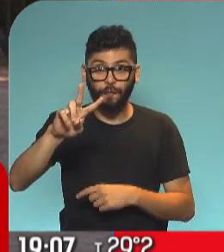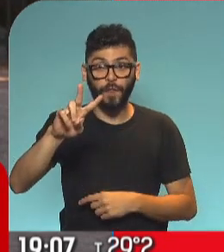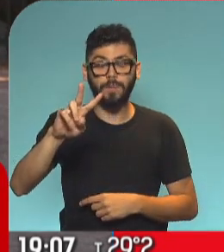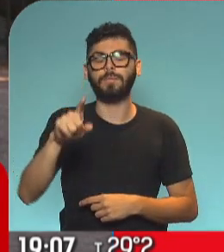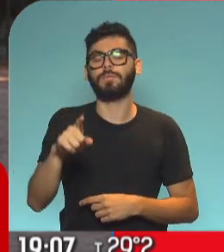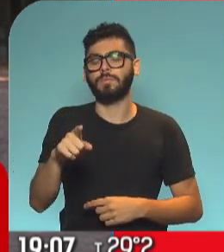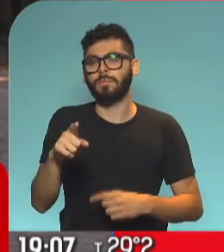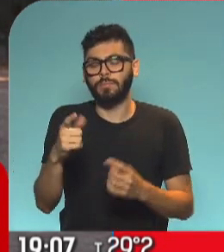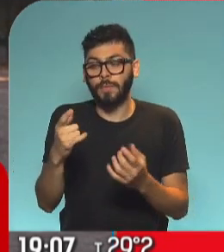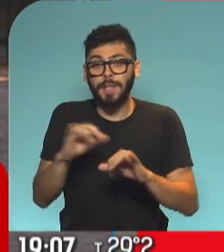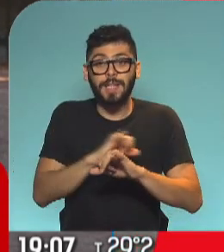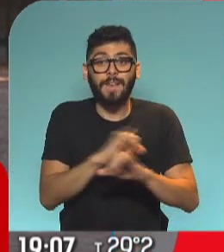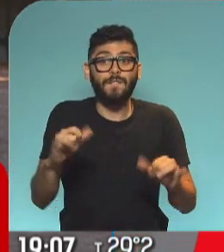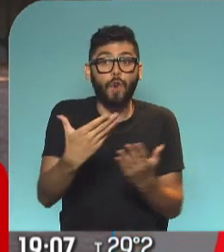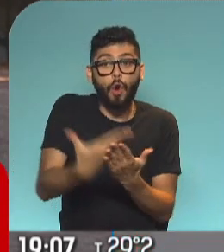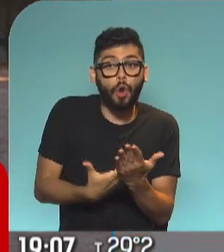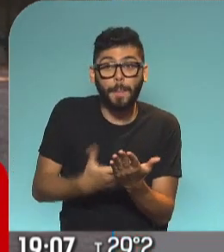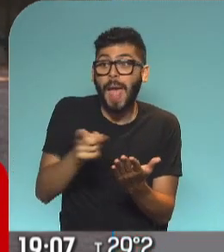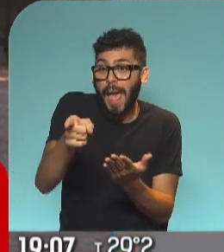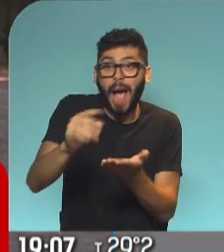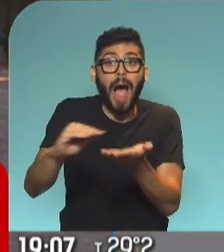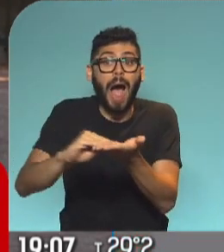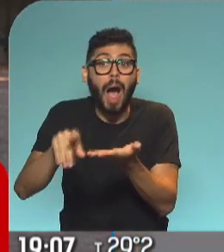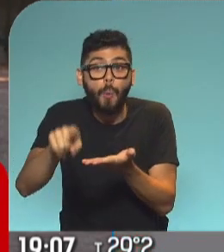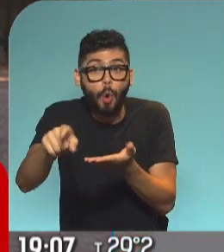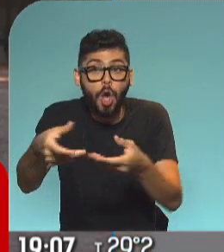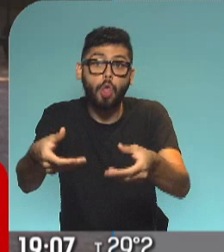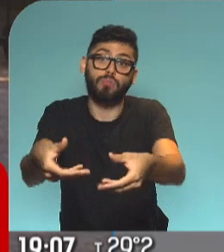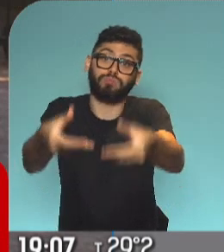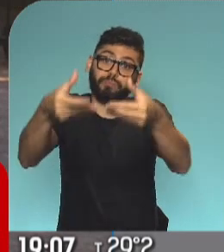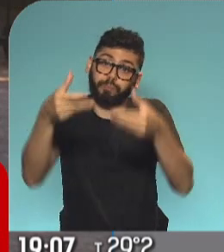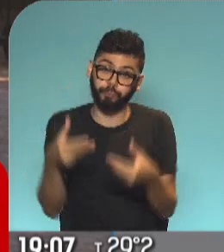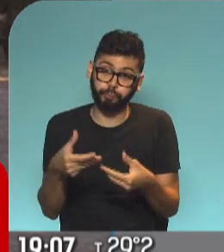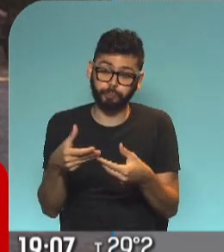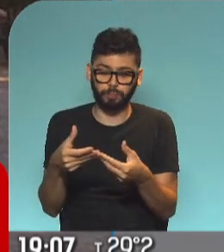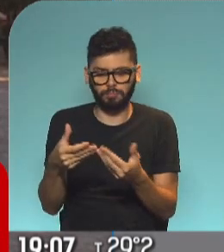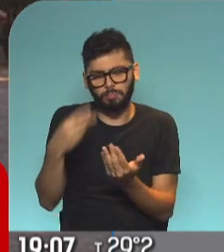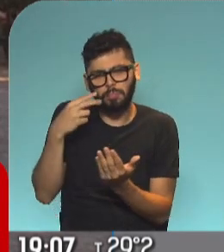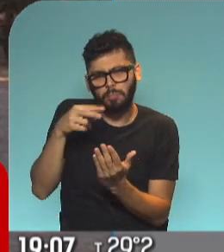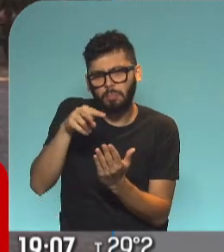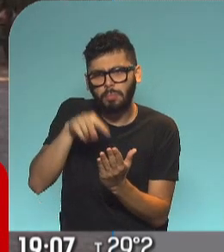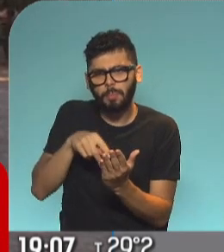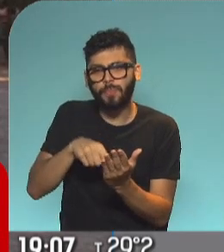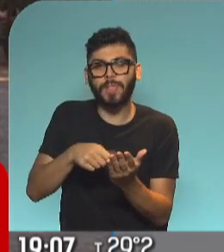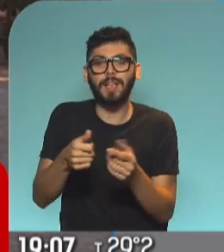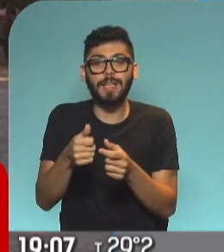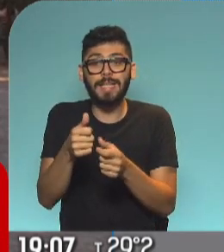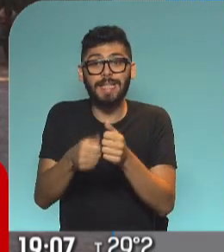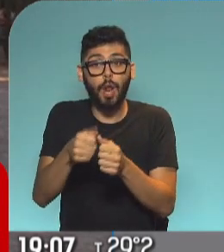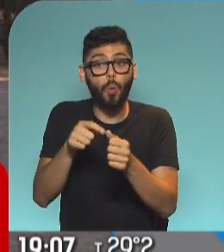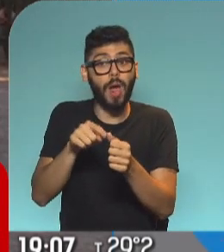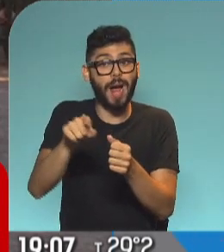información suministrada por su propio abogado se pudo acceder al teléfono que tenía